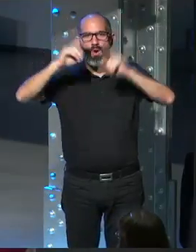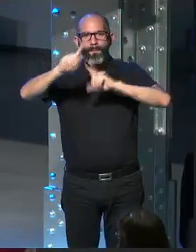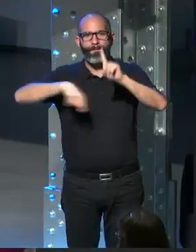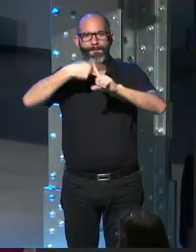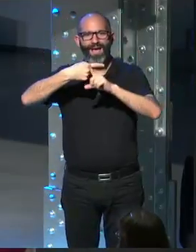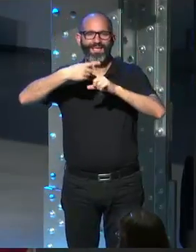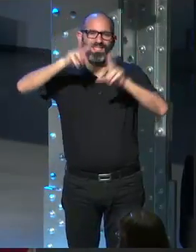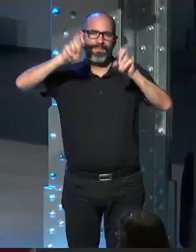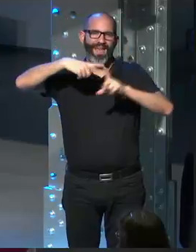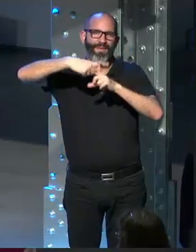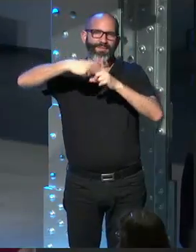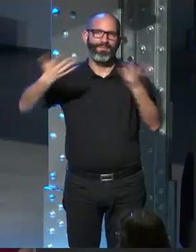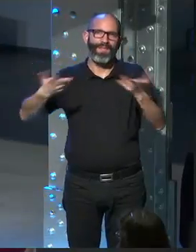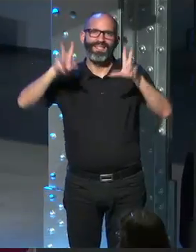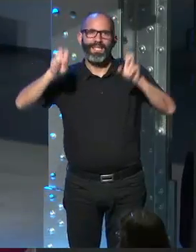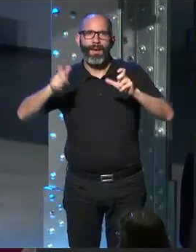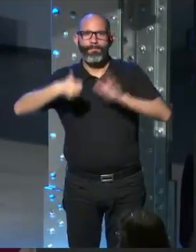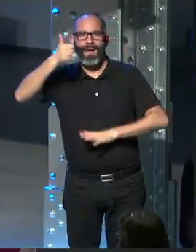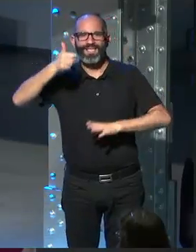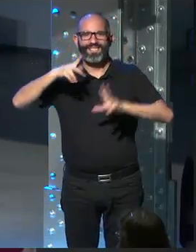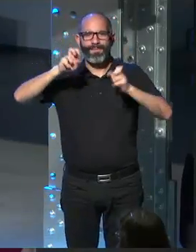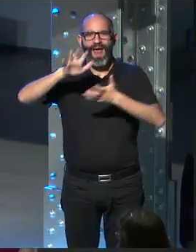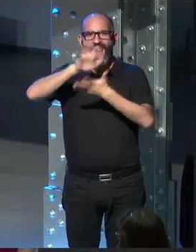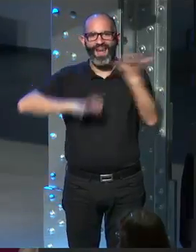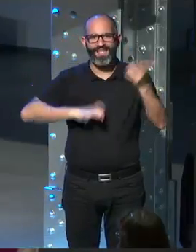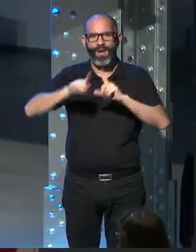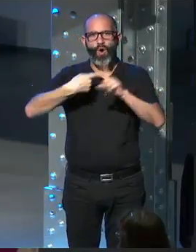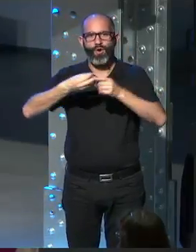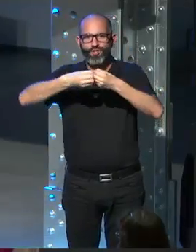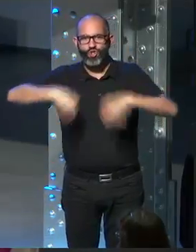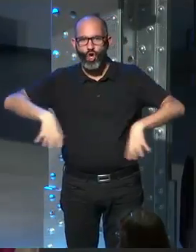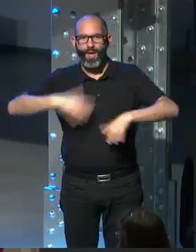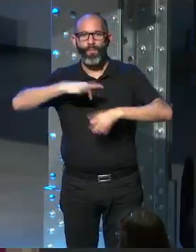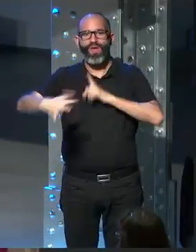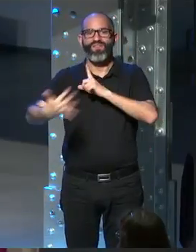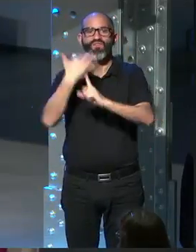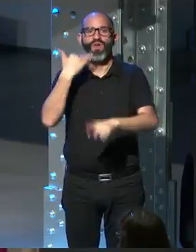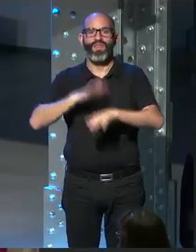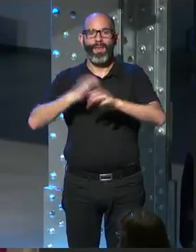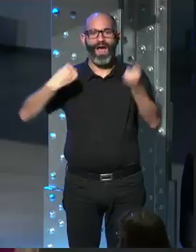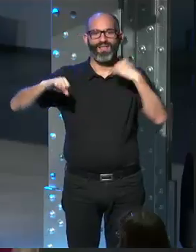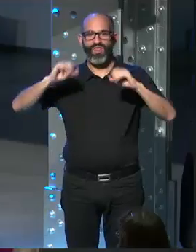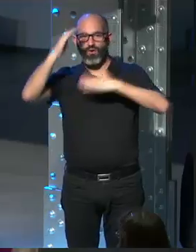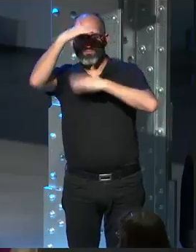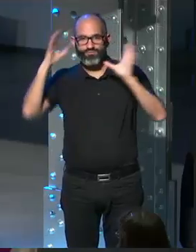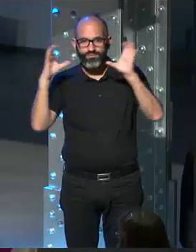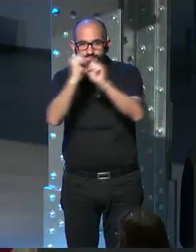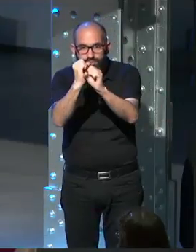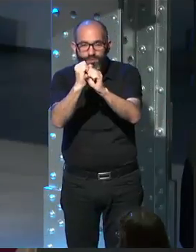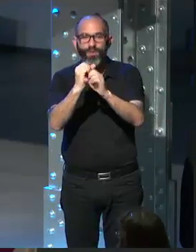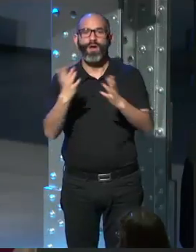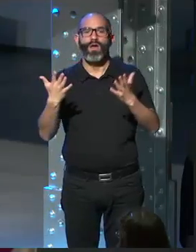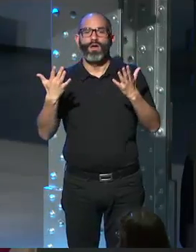a nivel de narrativa, de historias y demás, que pueden influenciar nuestra atención. Entonces,